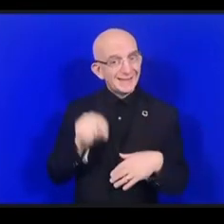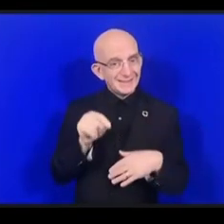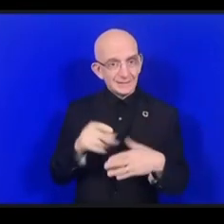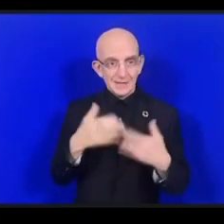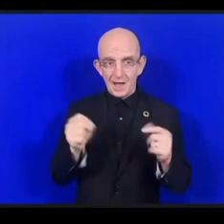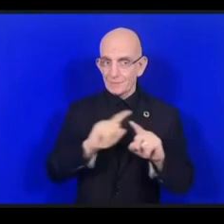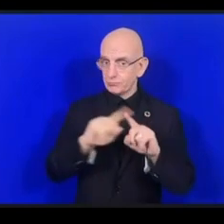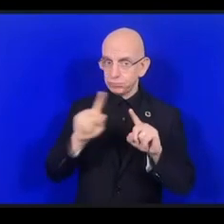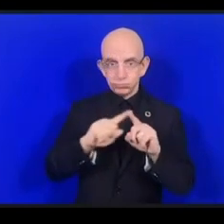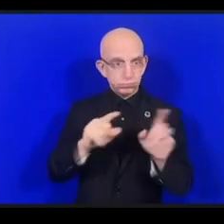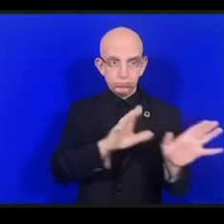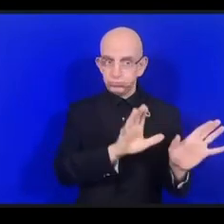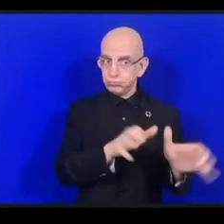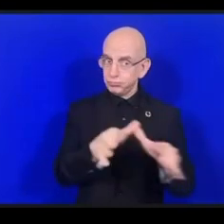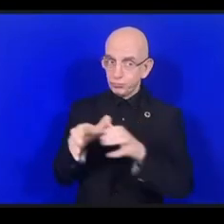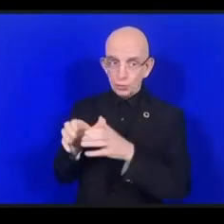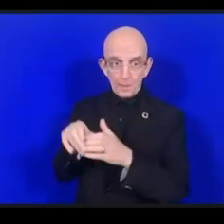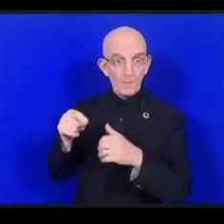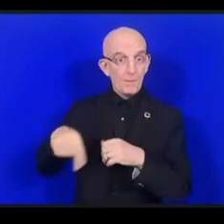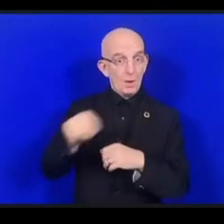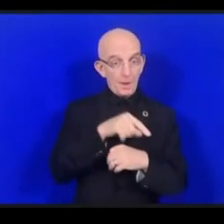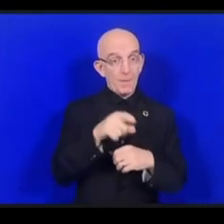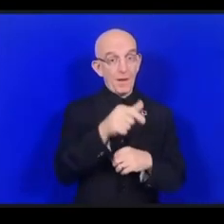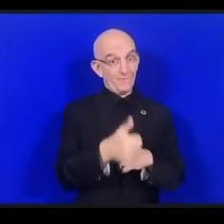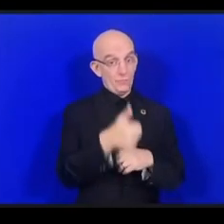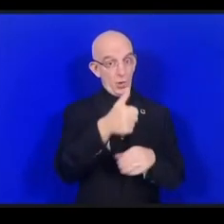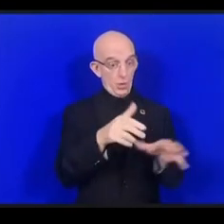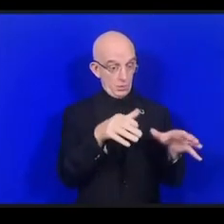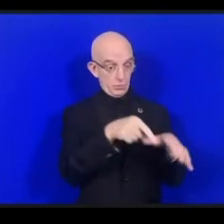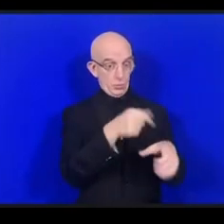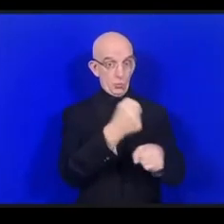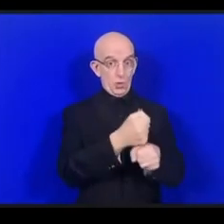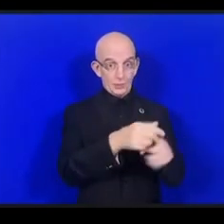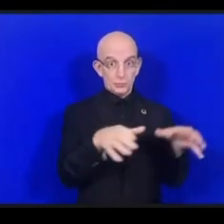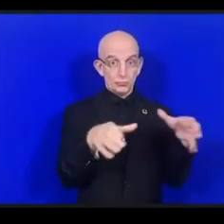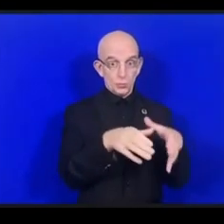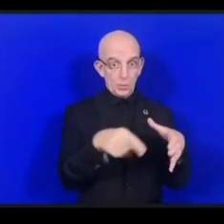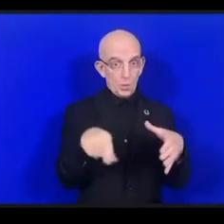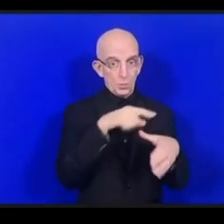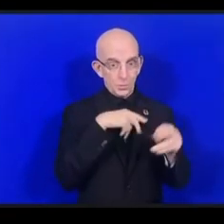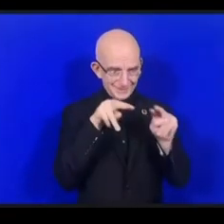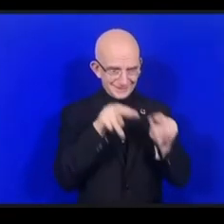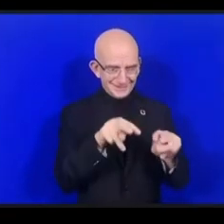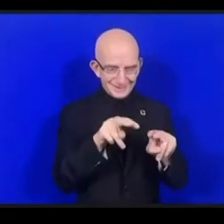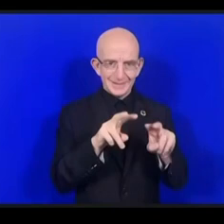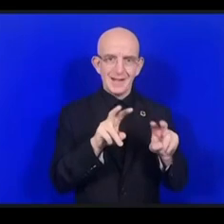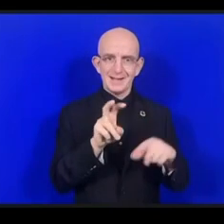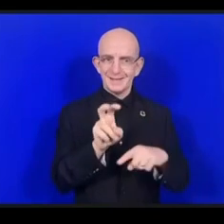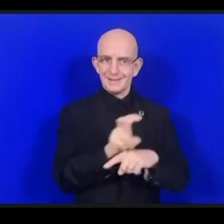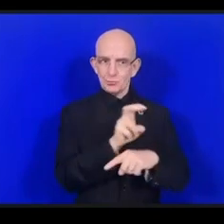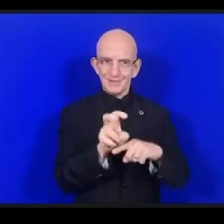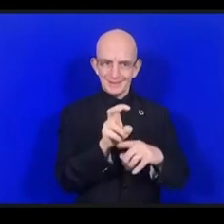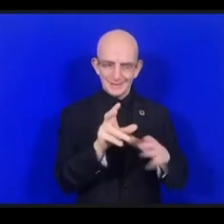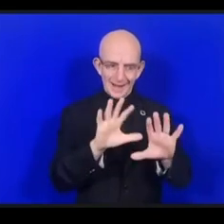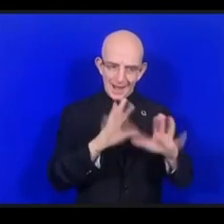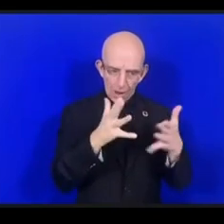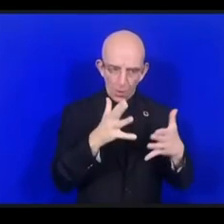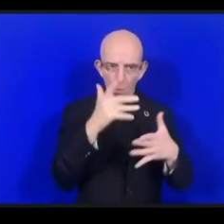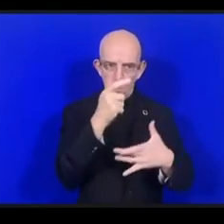examinamos examinaba la seguridad por diseño que acaba de publicar un